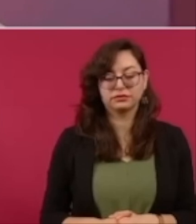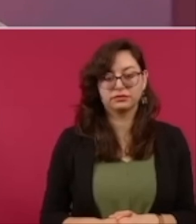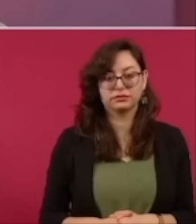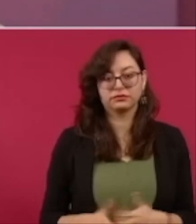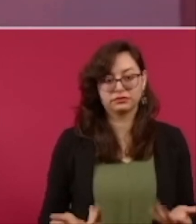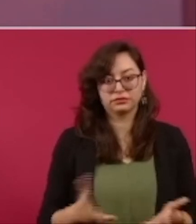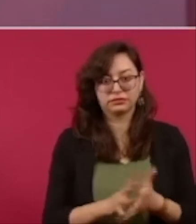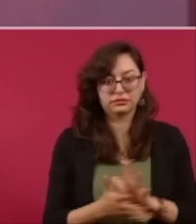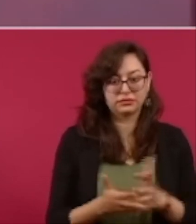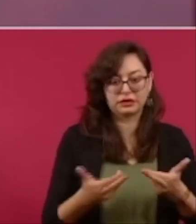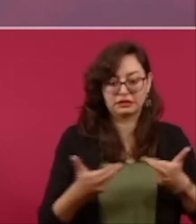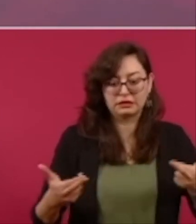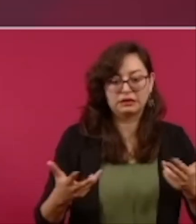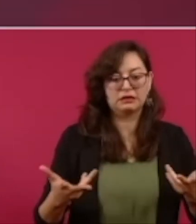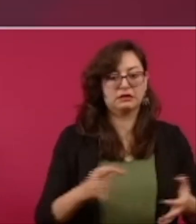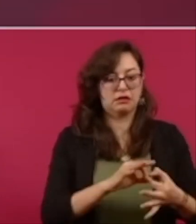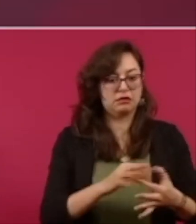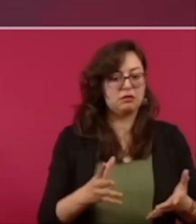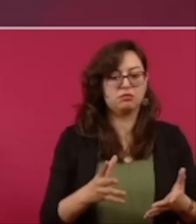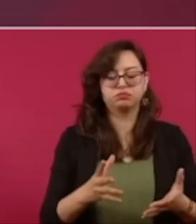relación de complicidad, de componendas,